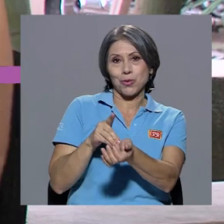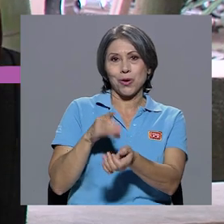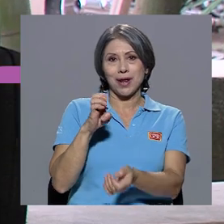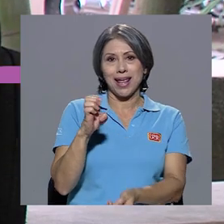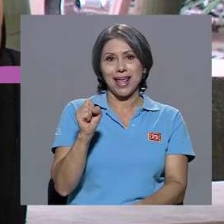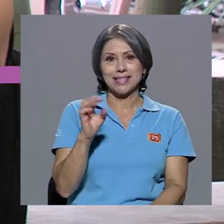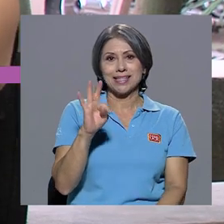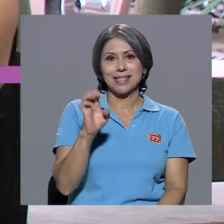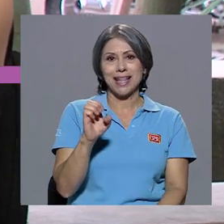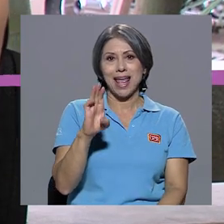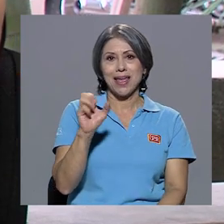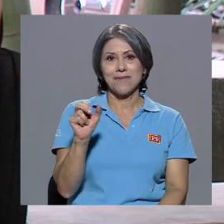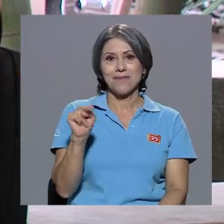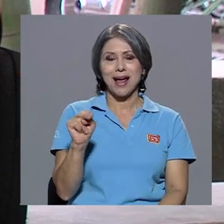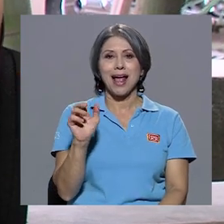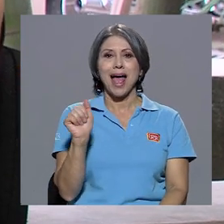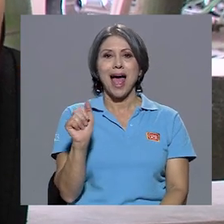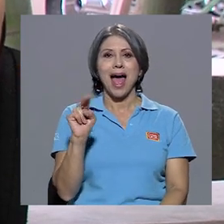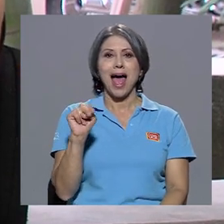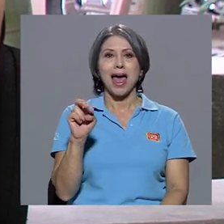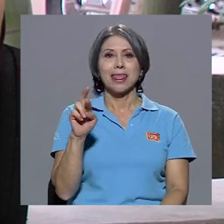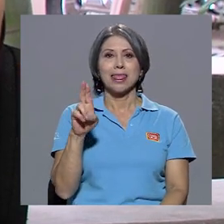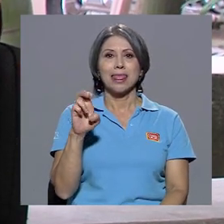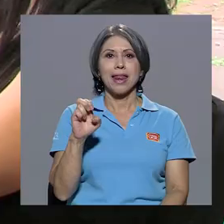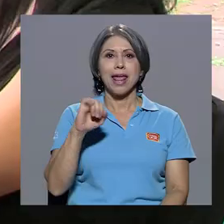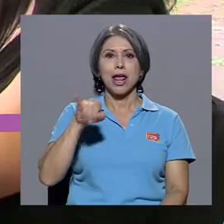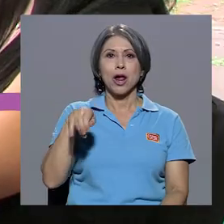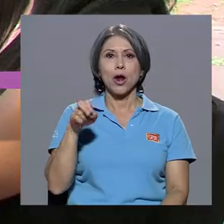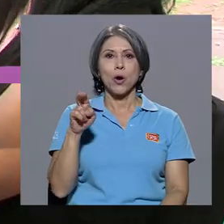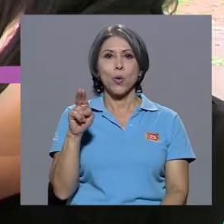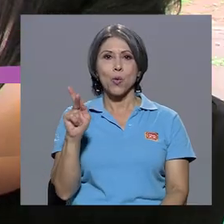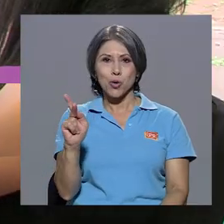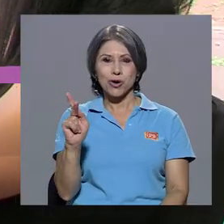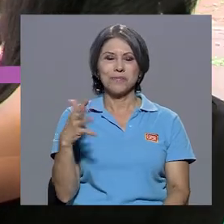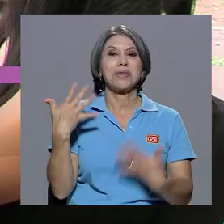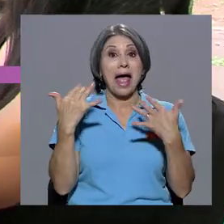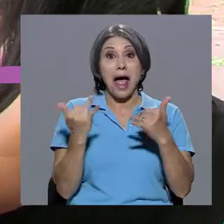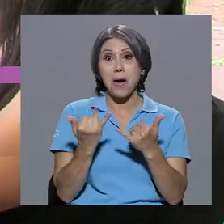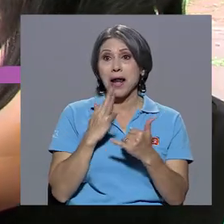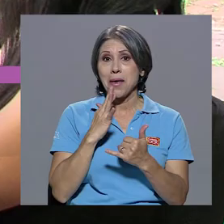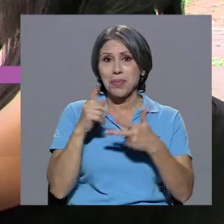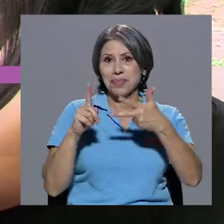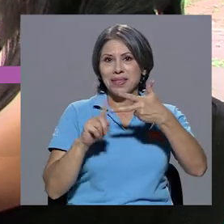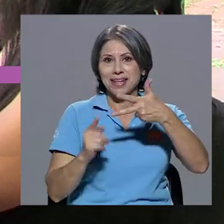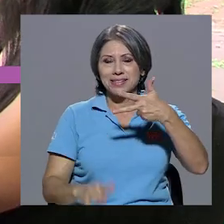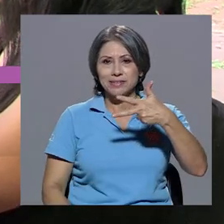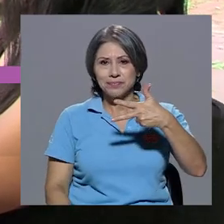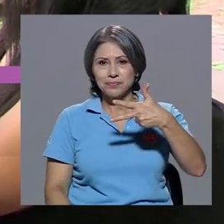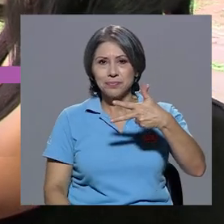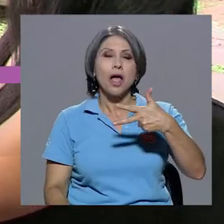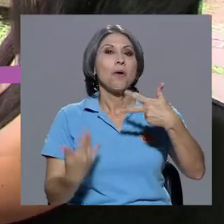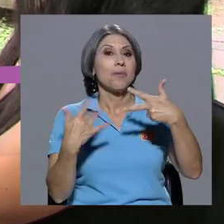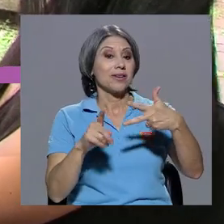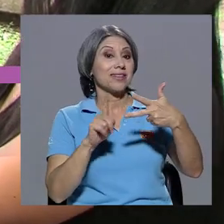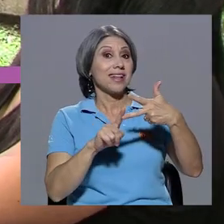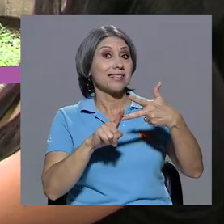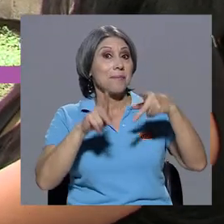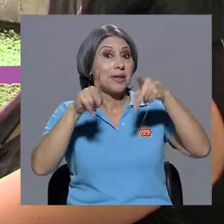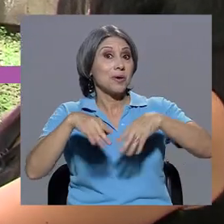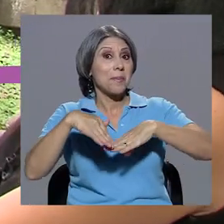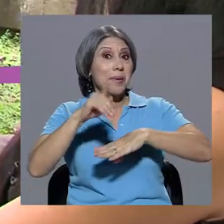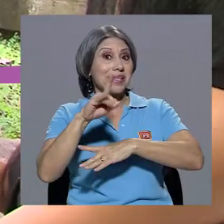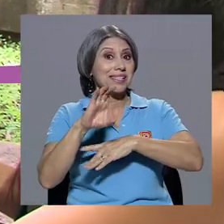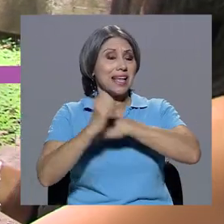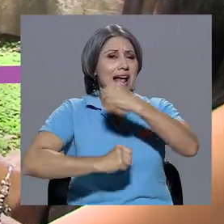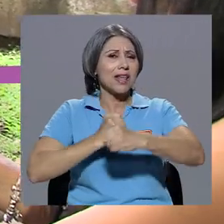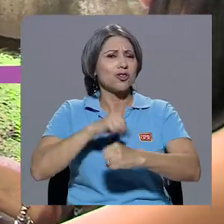el doctor Esteban Andrejuk. Y bueno, Esteban, íbamos por el punto número 3. Bueno, el punto número 3 para los centenarios es tener